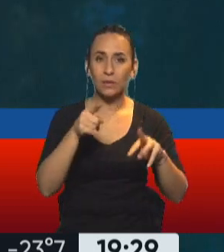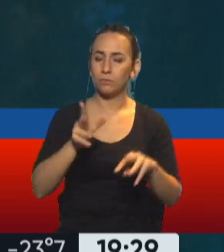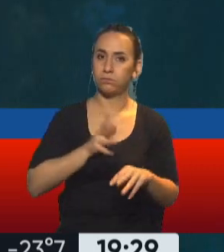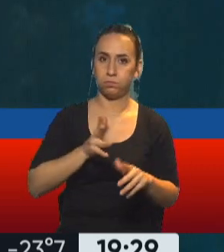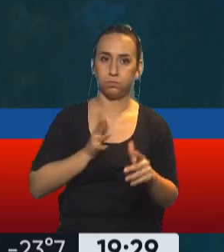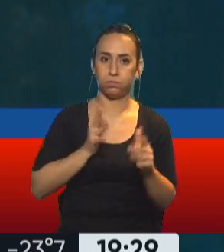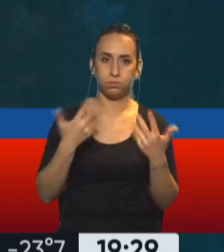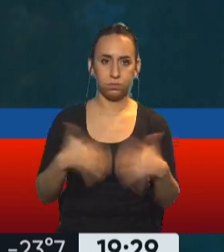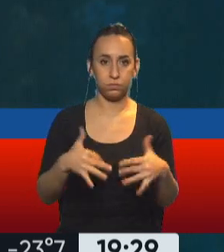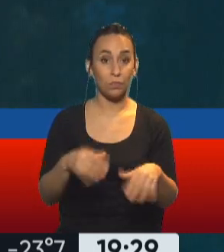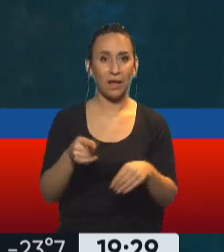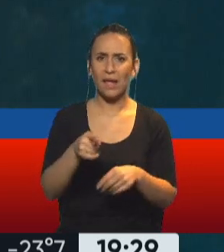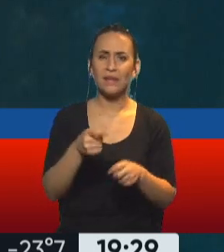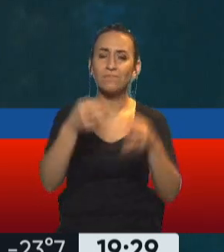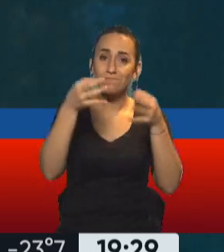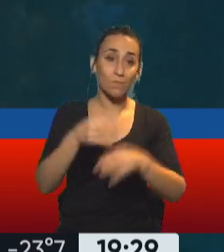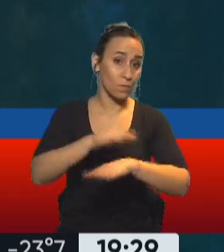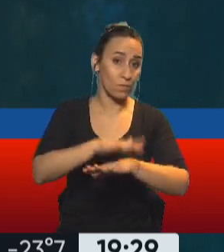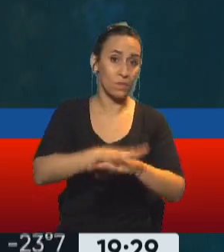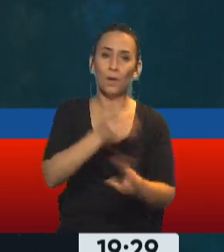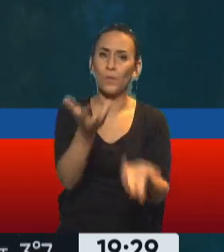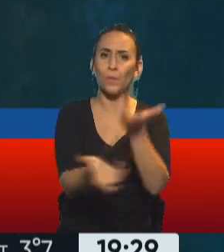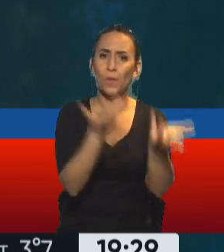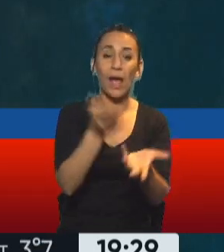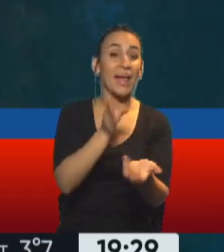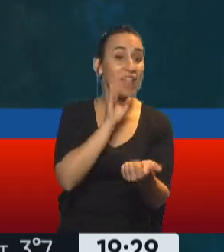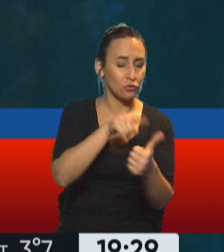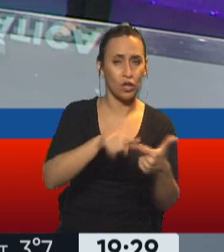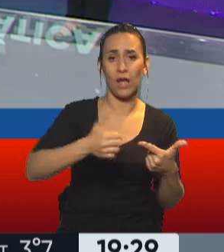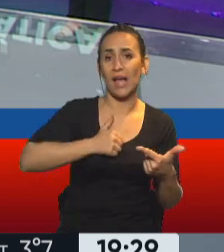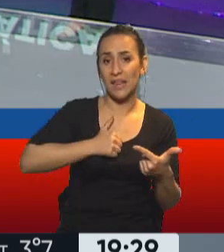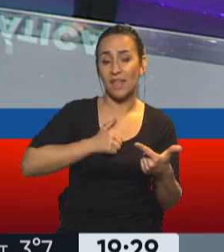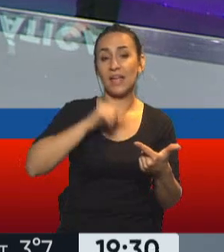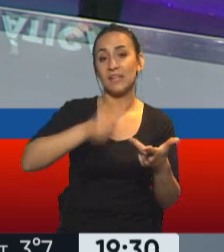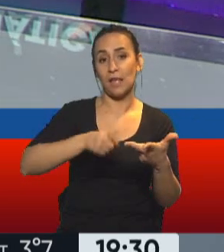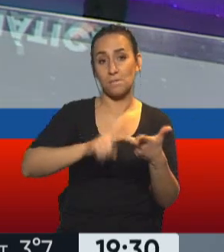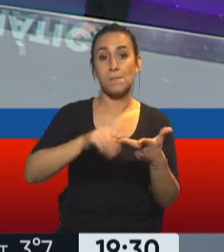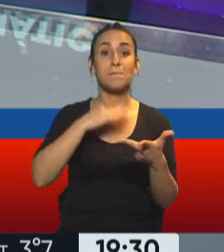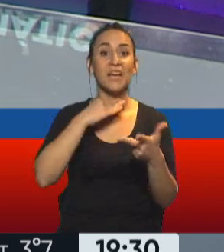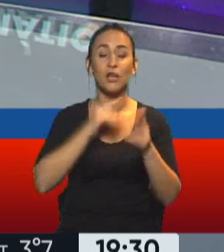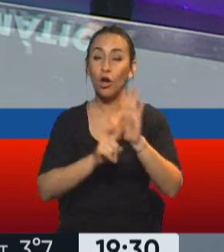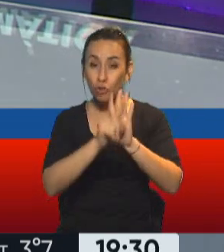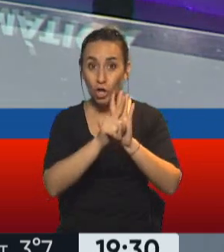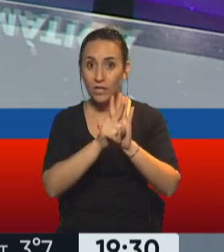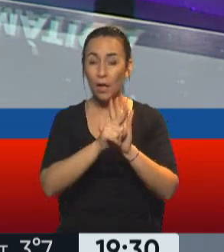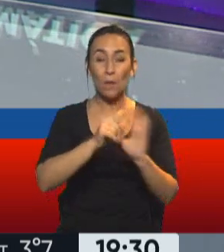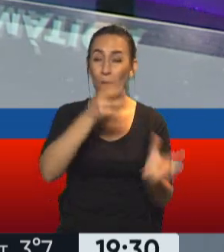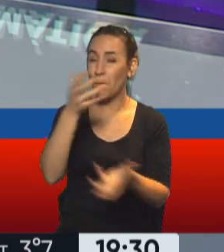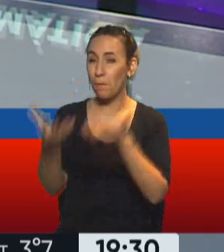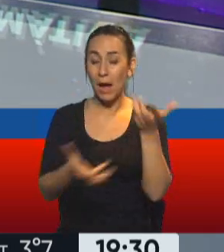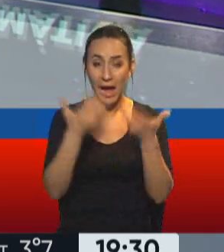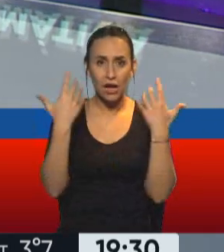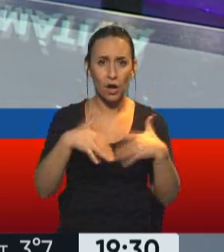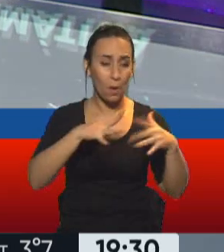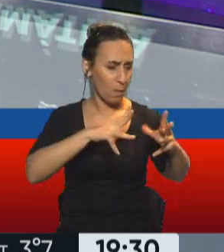acá estamos hablando de incendios. Incendios en Estados Unidos, Canadá y norte de México. México. Ahora, lo llamativo